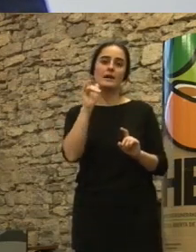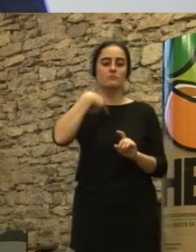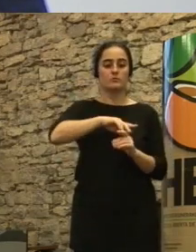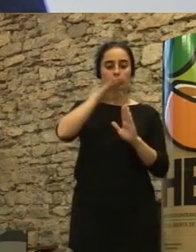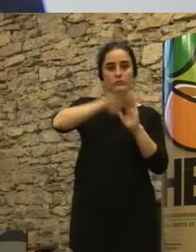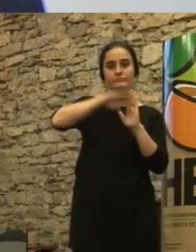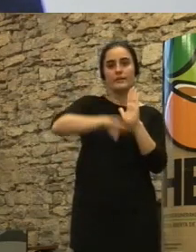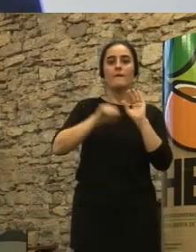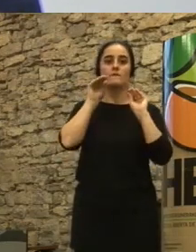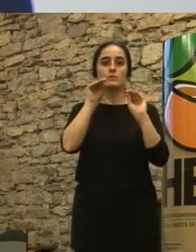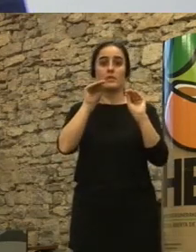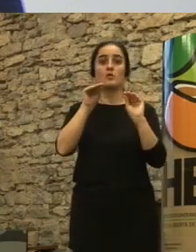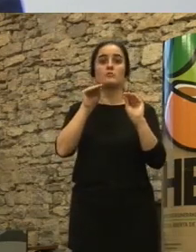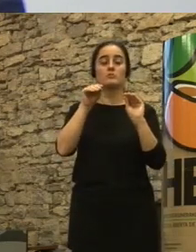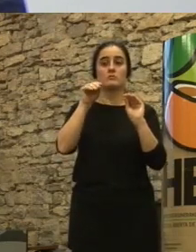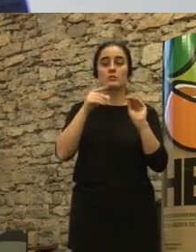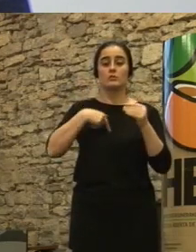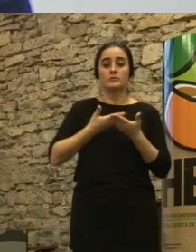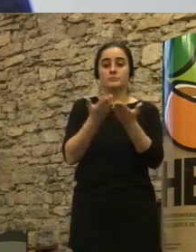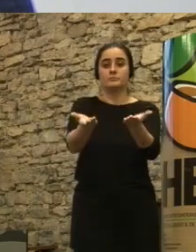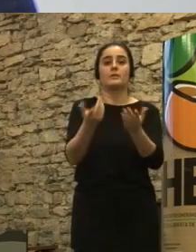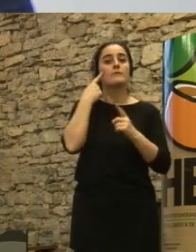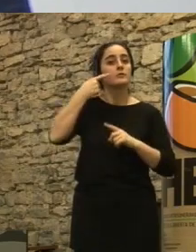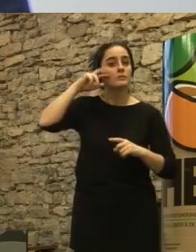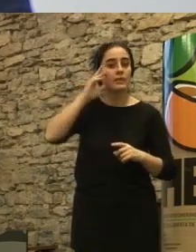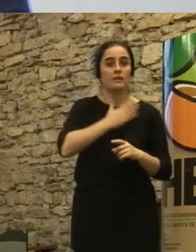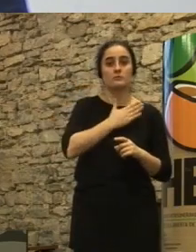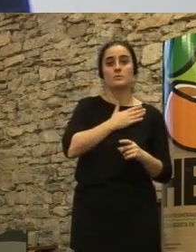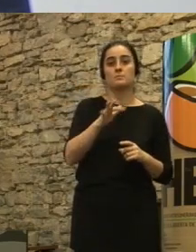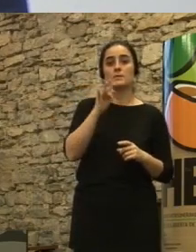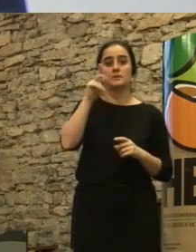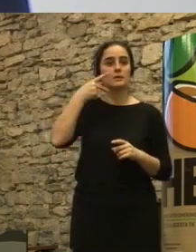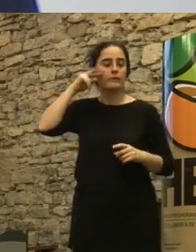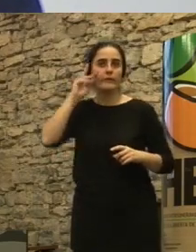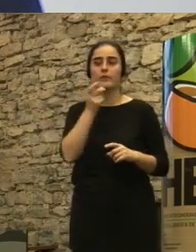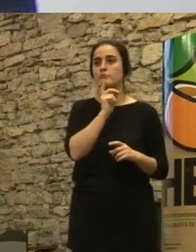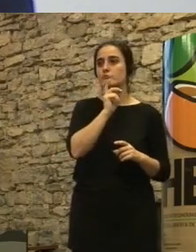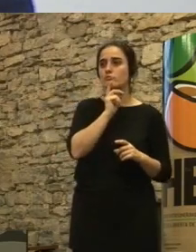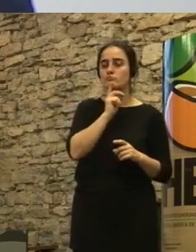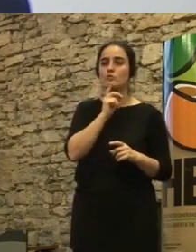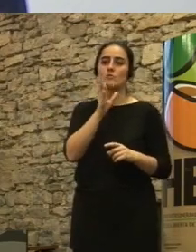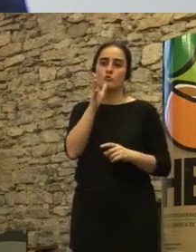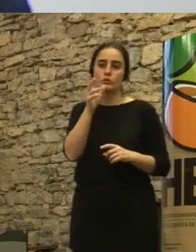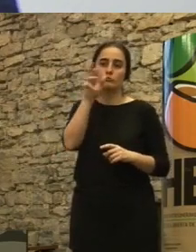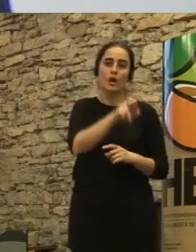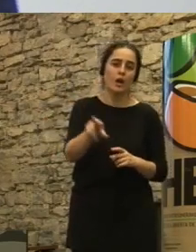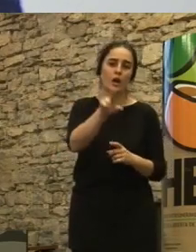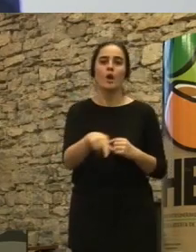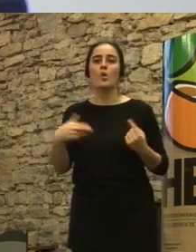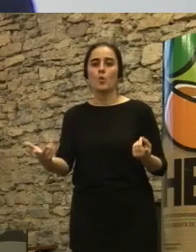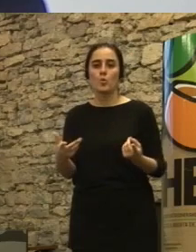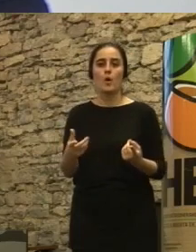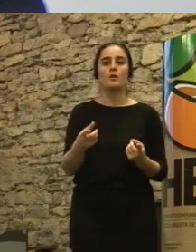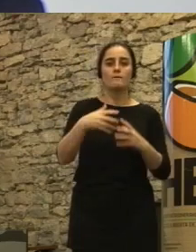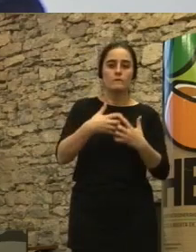cual ofertamos esa experiencia que tenemos nosotros y la experiencia que tenemos en cómo desmontar, en cuáles son los argumentos que se repiten, en cómo funcionan y cómo